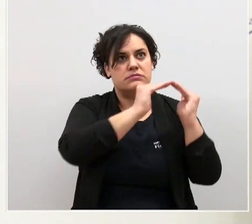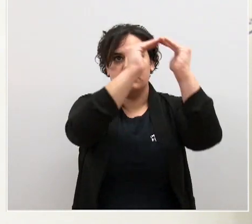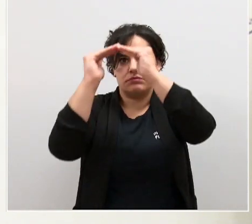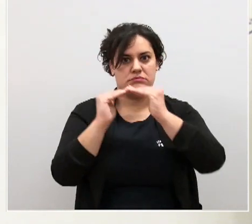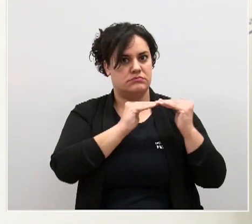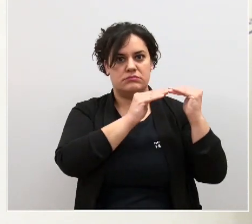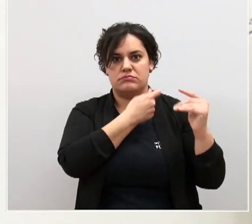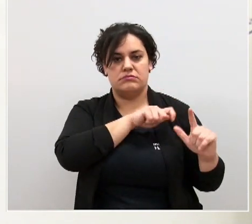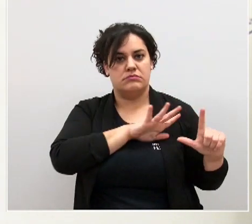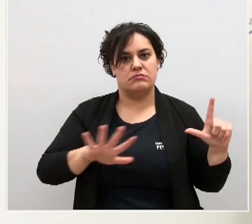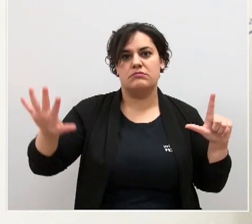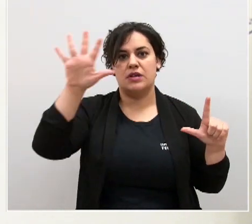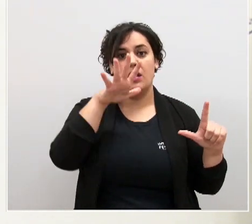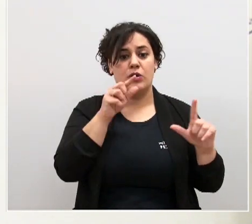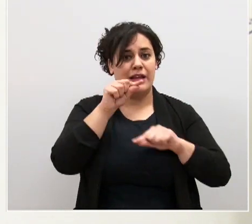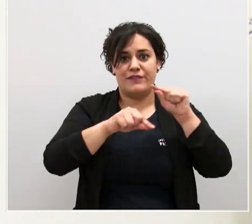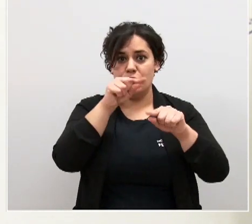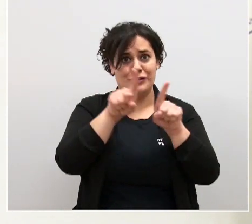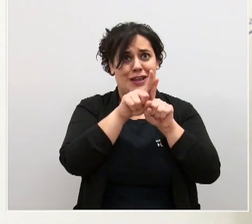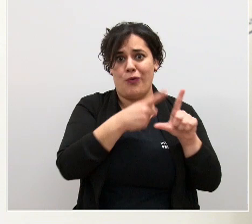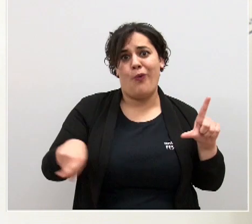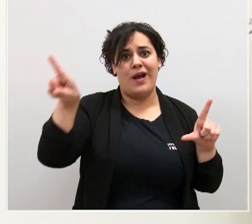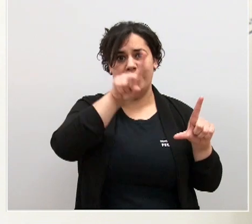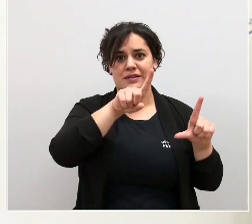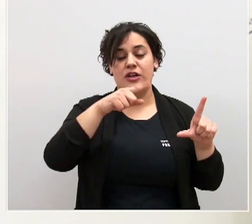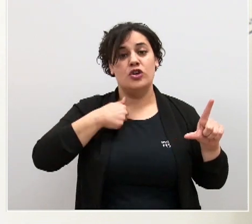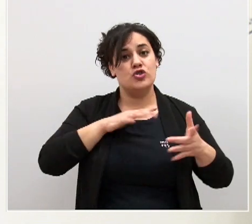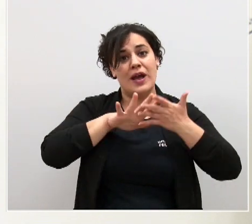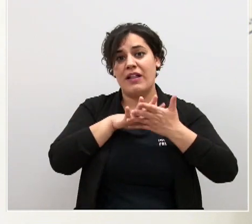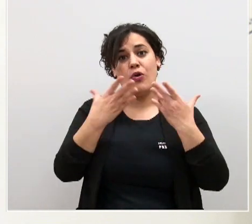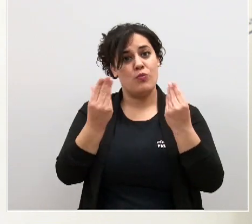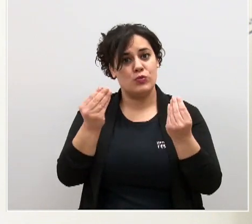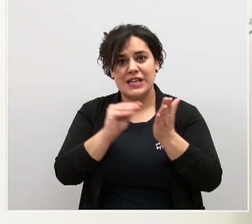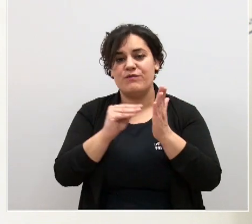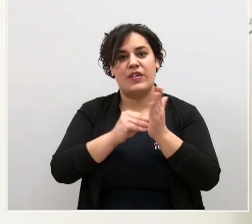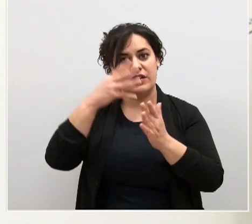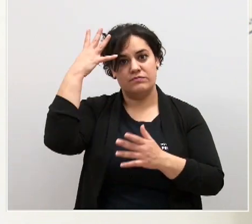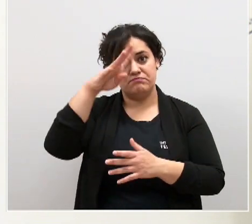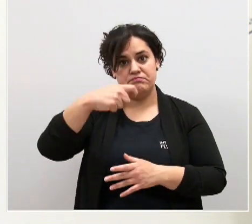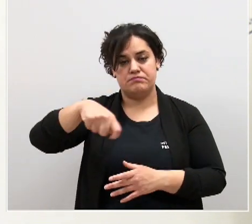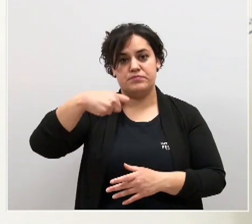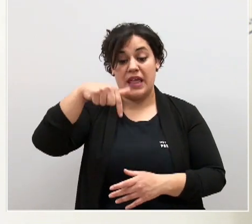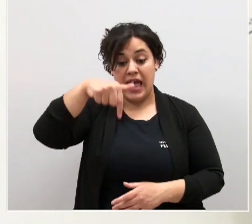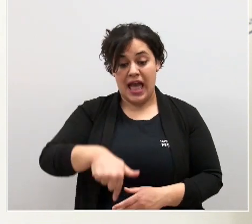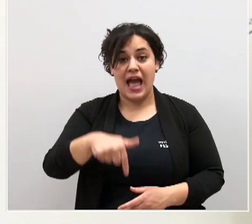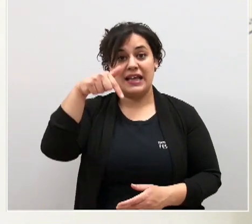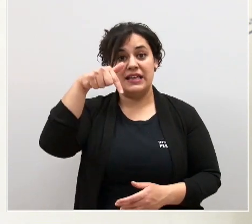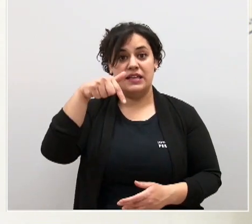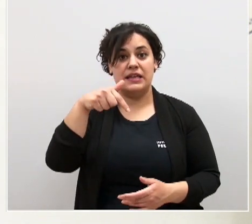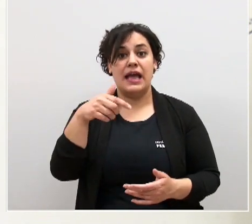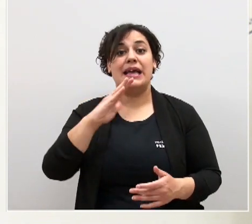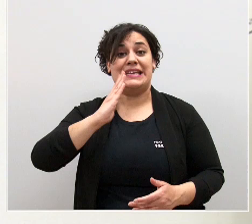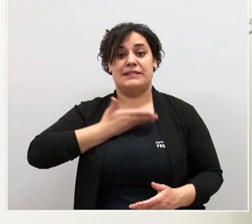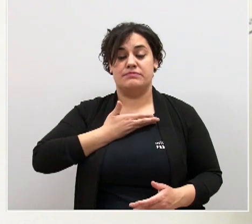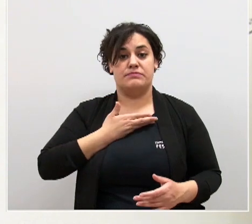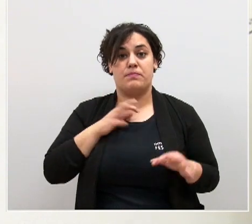fronteras. Lo he hablado muchas veces con nuestro presidente. Esta región ha tenido pocos casos, por lo tanto somos más vulnerables que otras